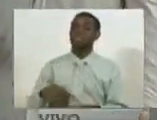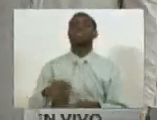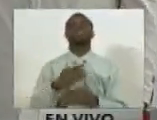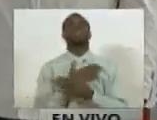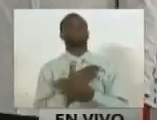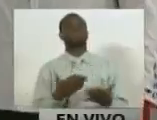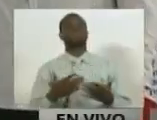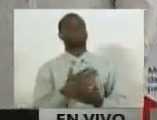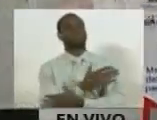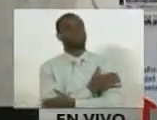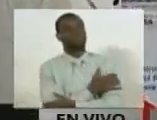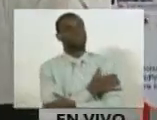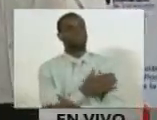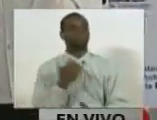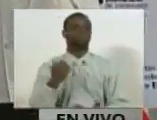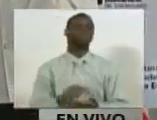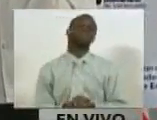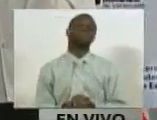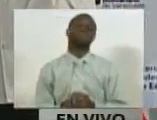presidente. Dios te bendiga.